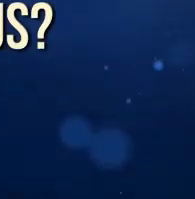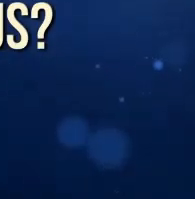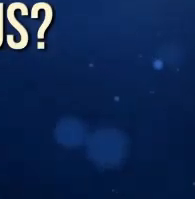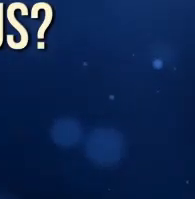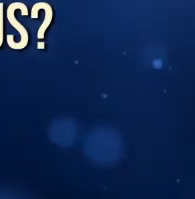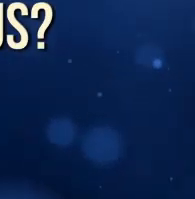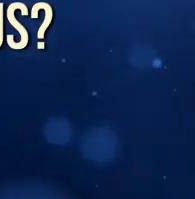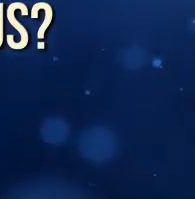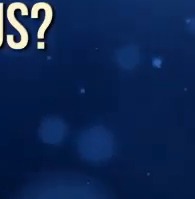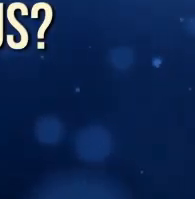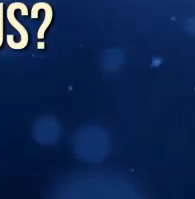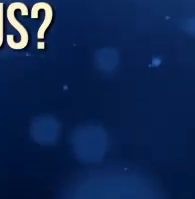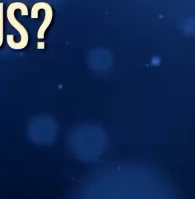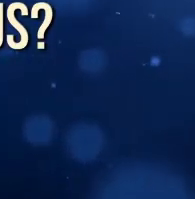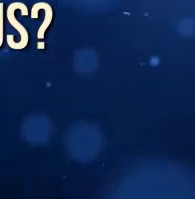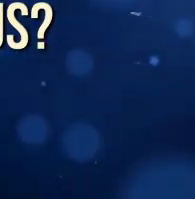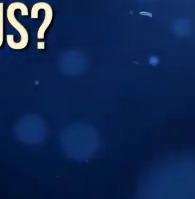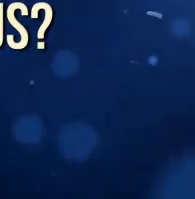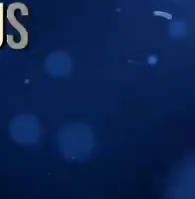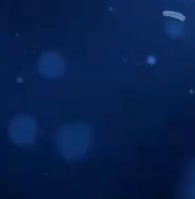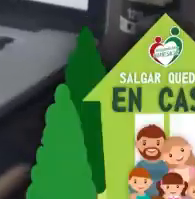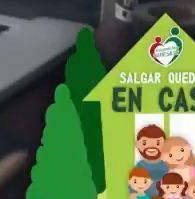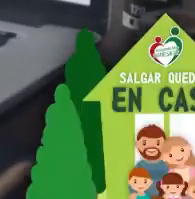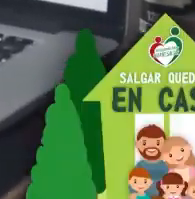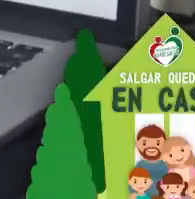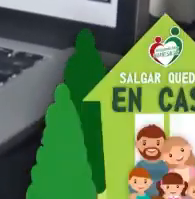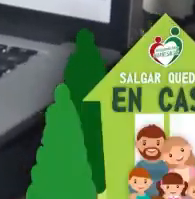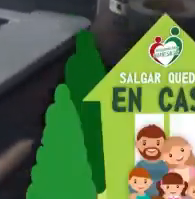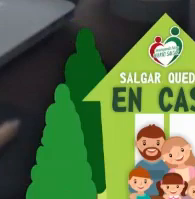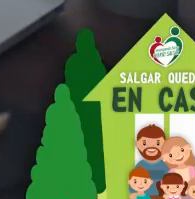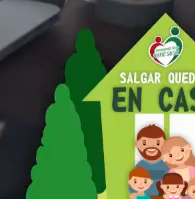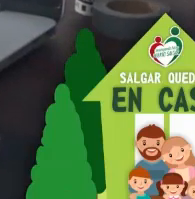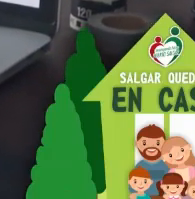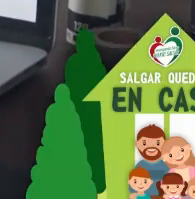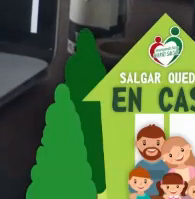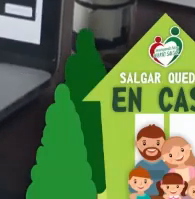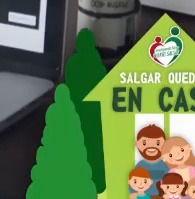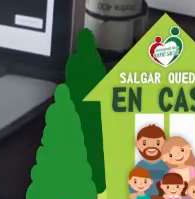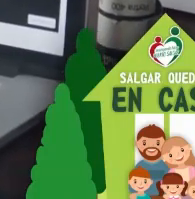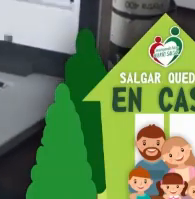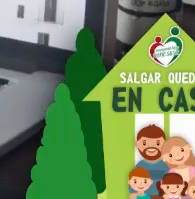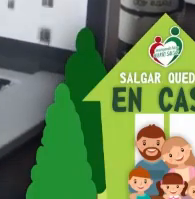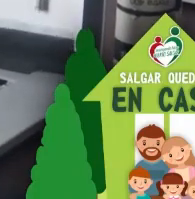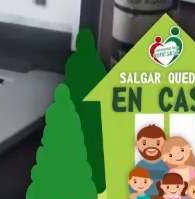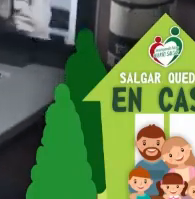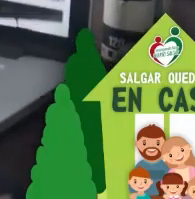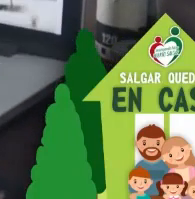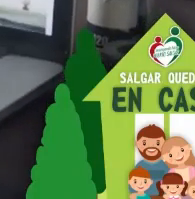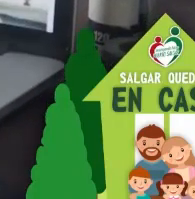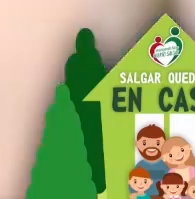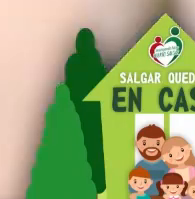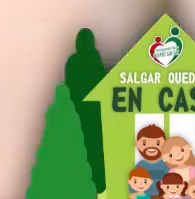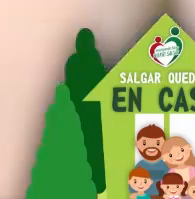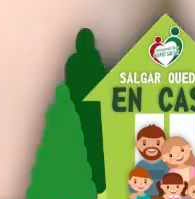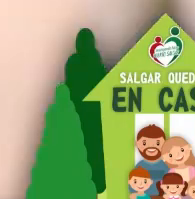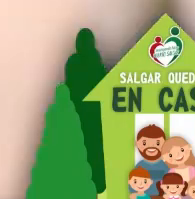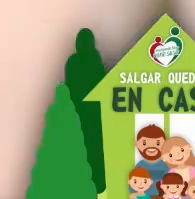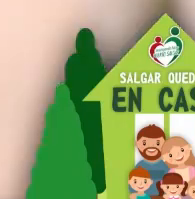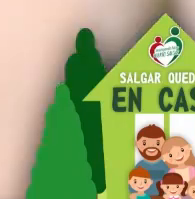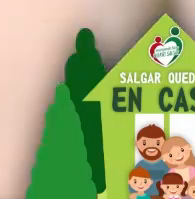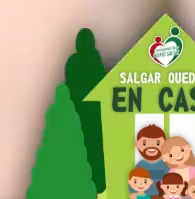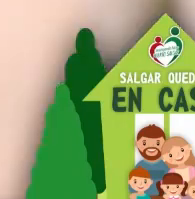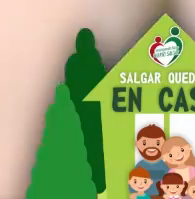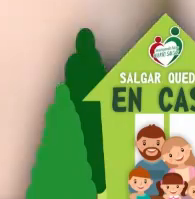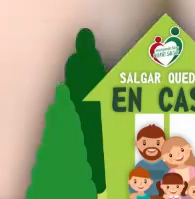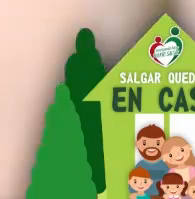¿Cómo identificar una información falsa sobre el coronavirus? Si la información no proviene de un organismo de control oficial, no compartas. Si te